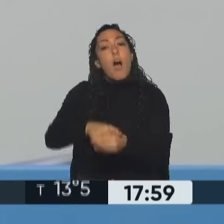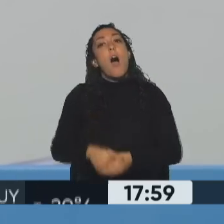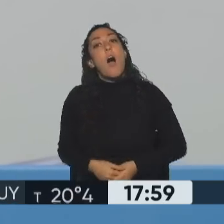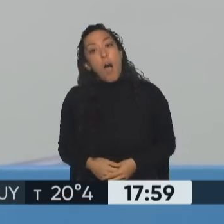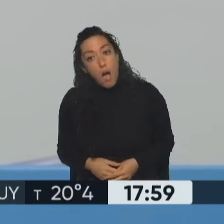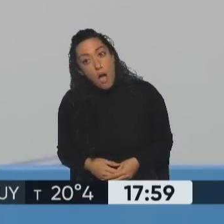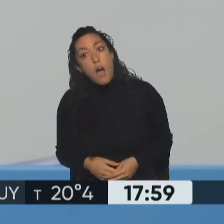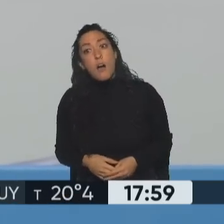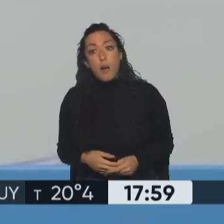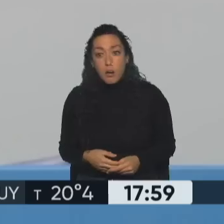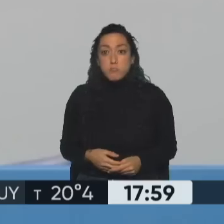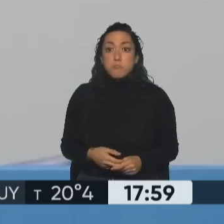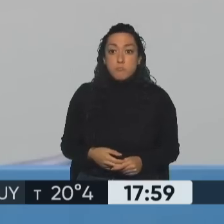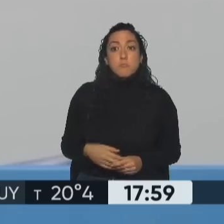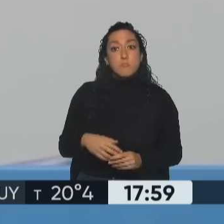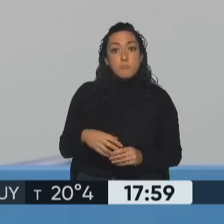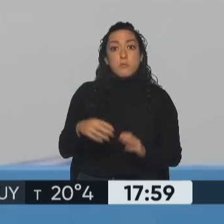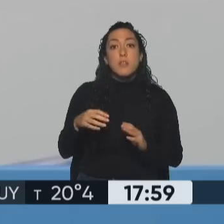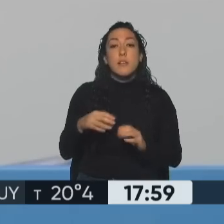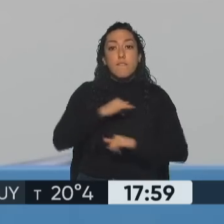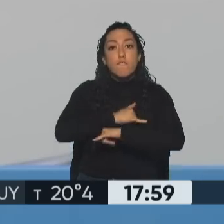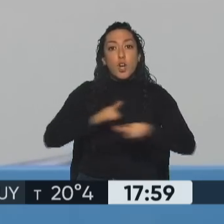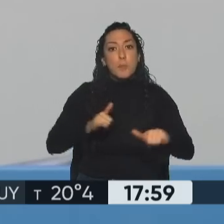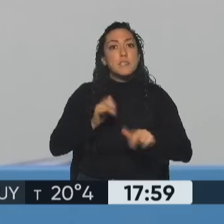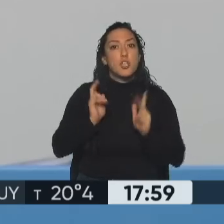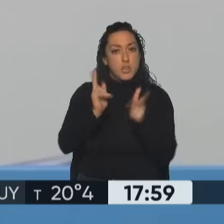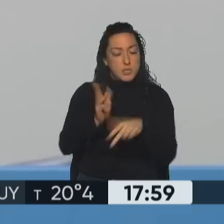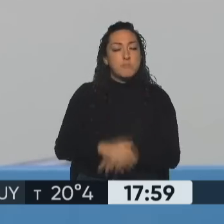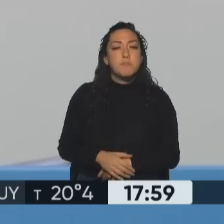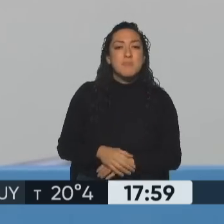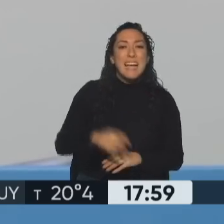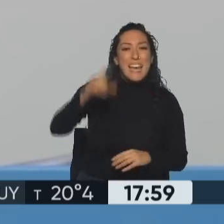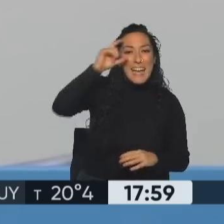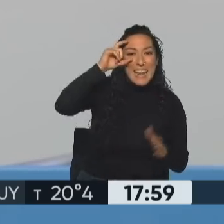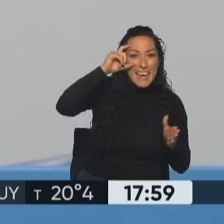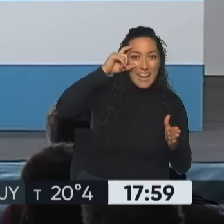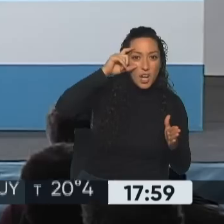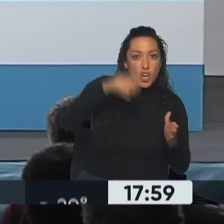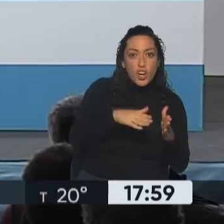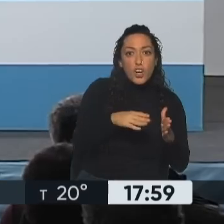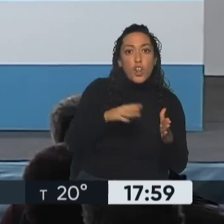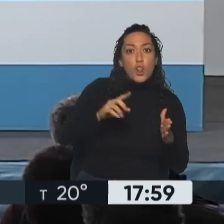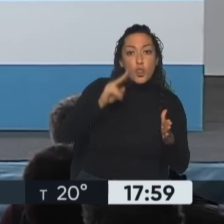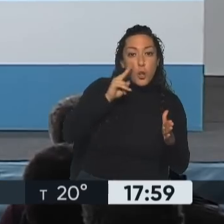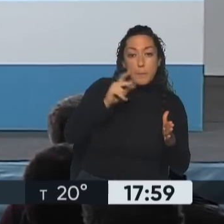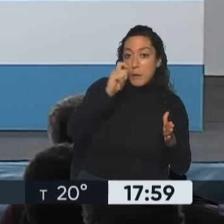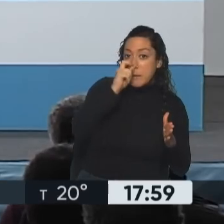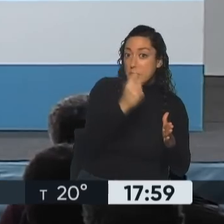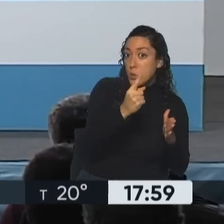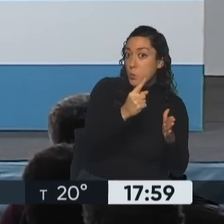Ajá. Miren, les voy a dar un dato. Entre enero del